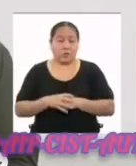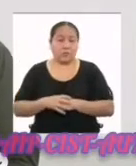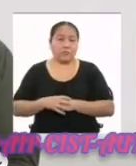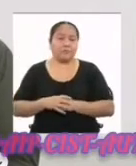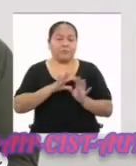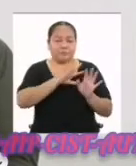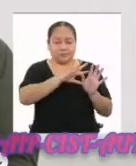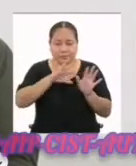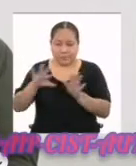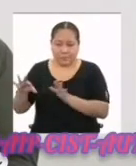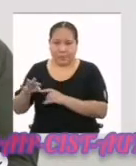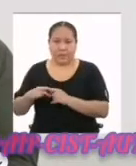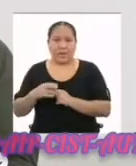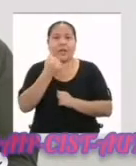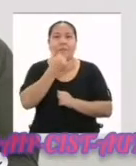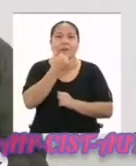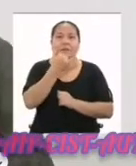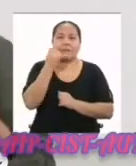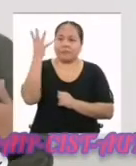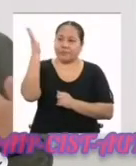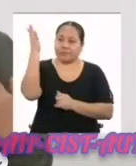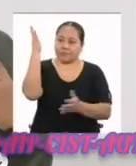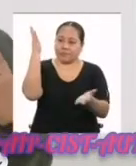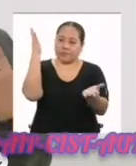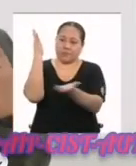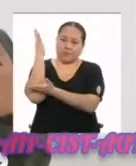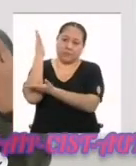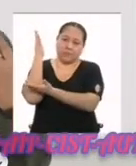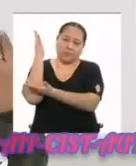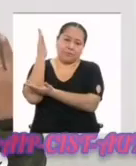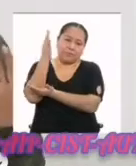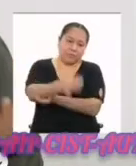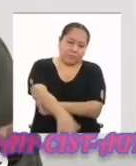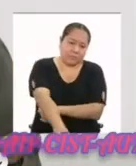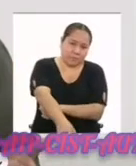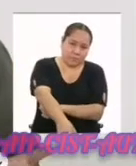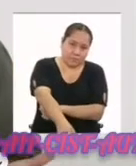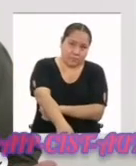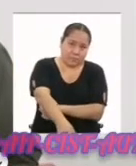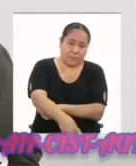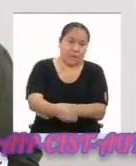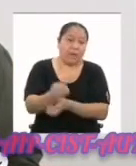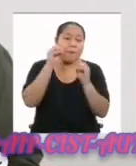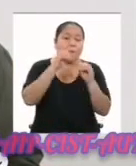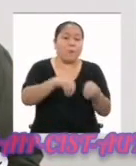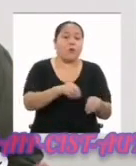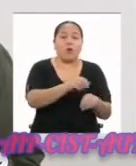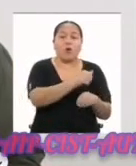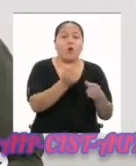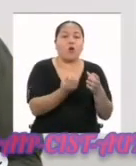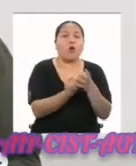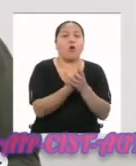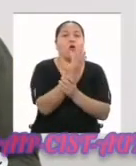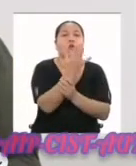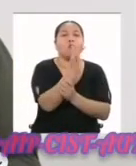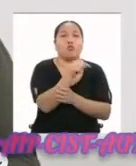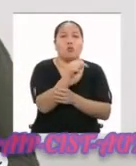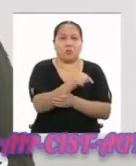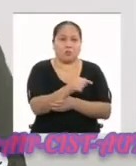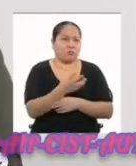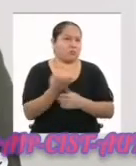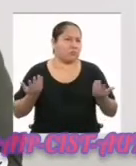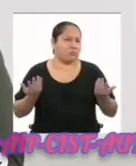si alguien tala un tipo de árbol y luego planta uno totalmente diferente? Hasta